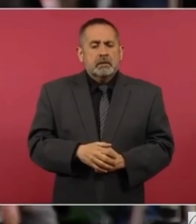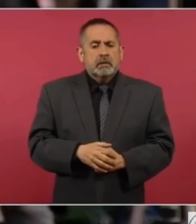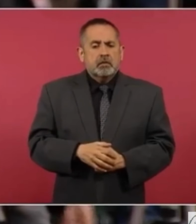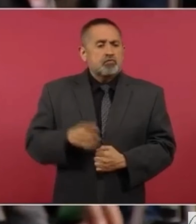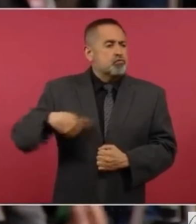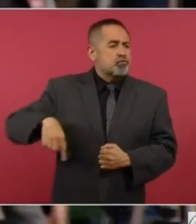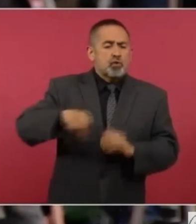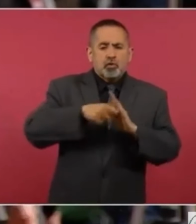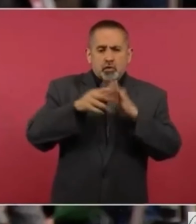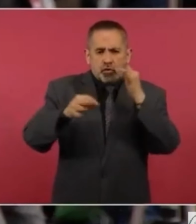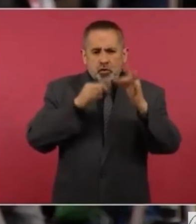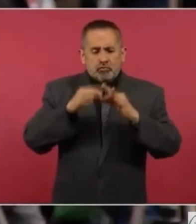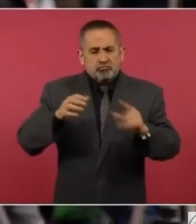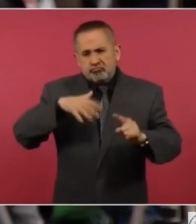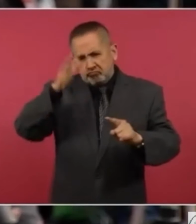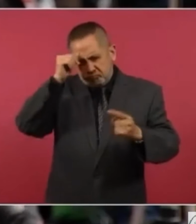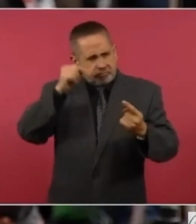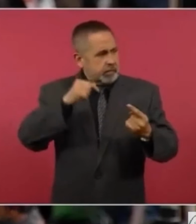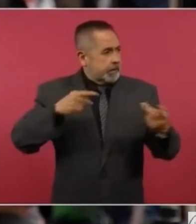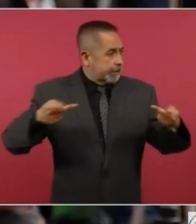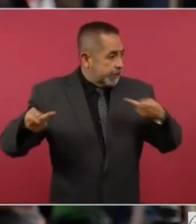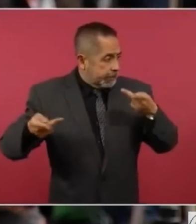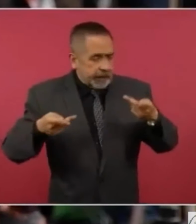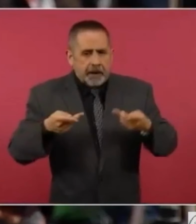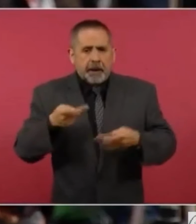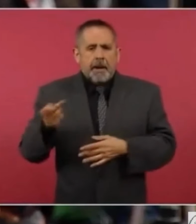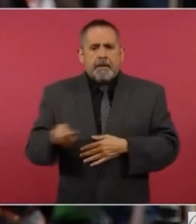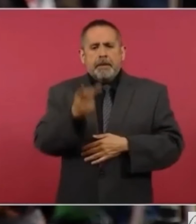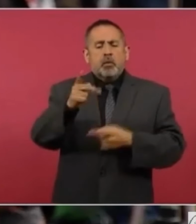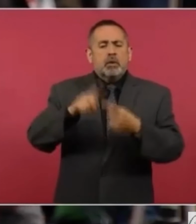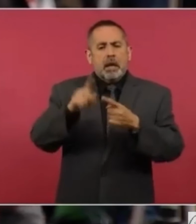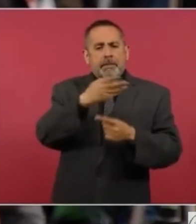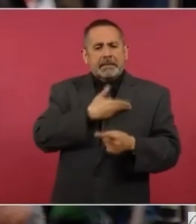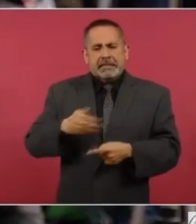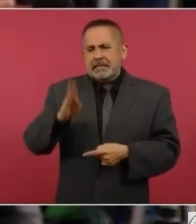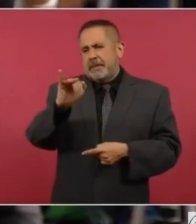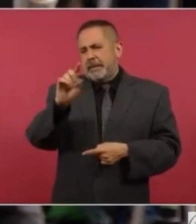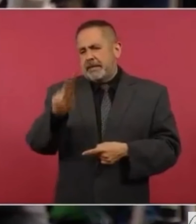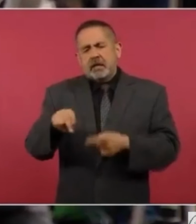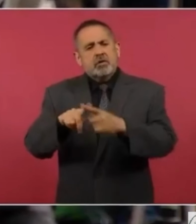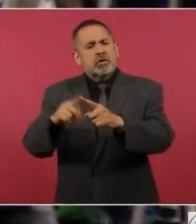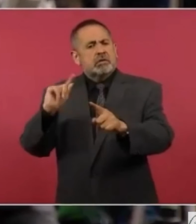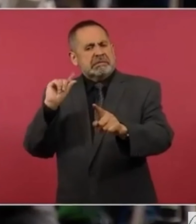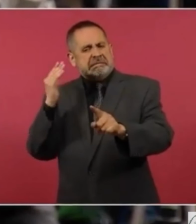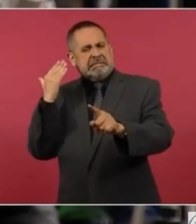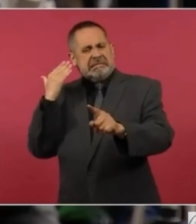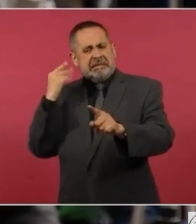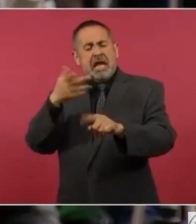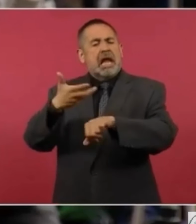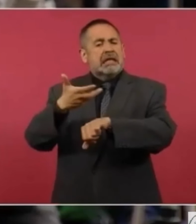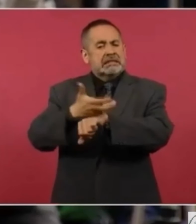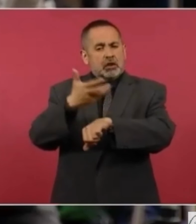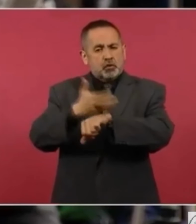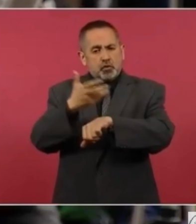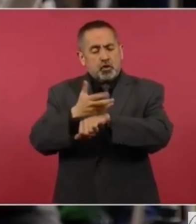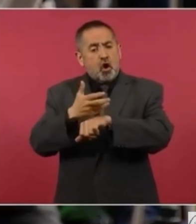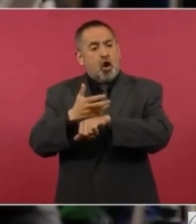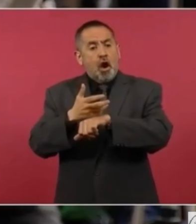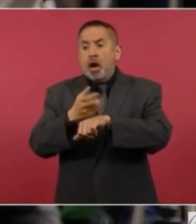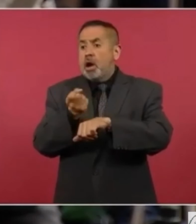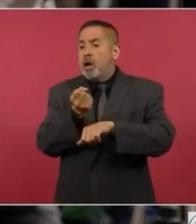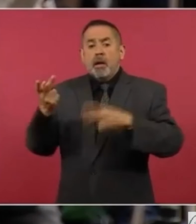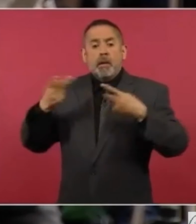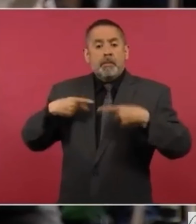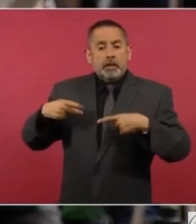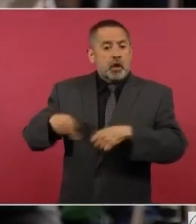Comunicadores de México, ya hemos acordado algunas preguntas para el presidente Biden. Sé que recién anunció que Estados Unidos va a recibir a ciudadanos